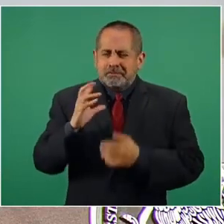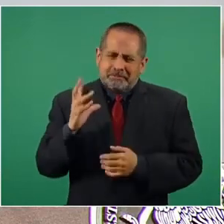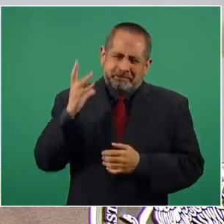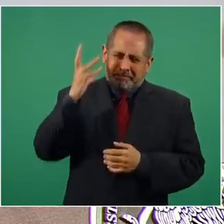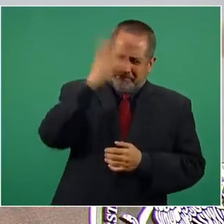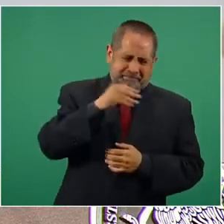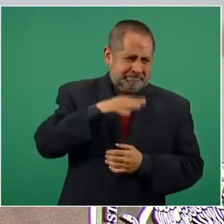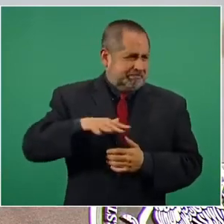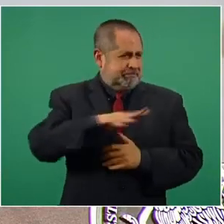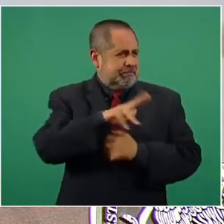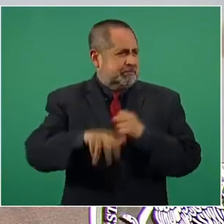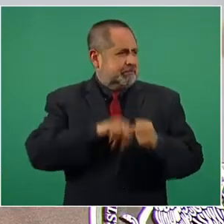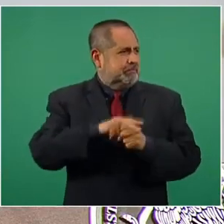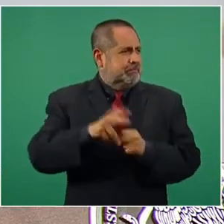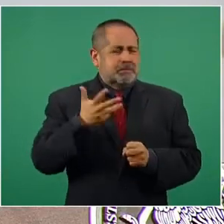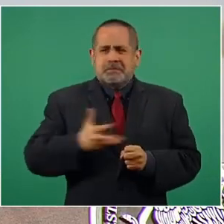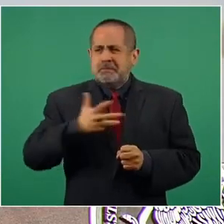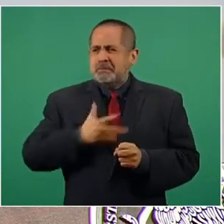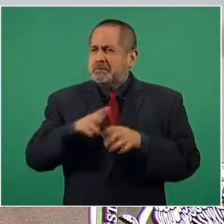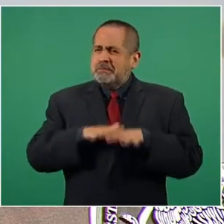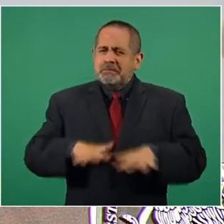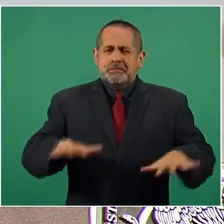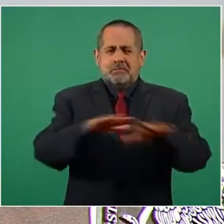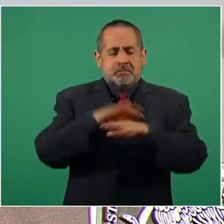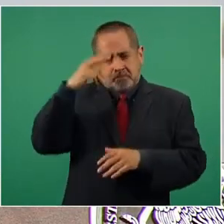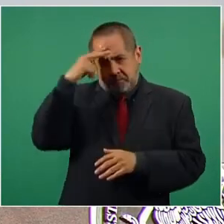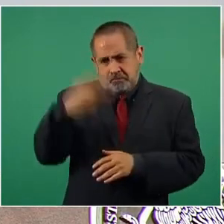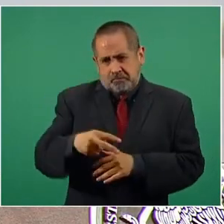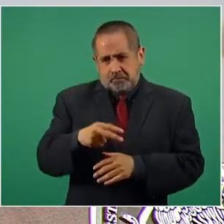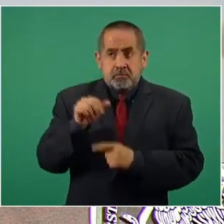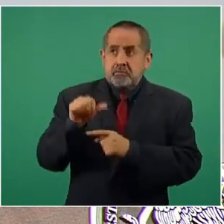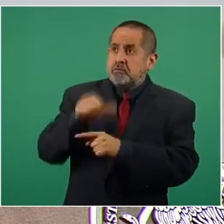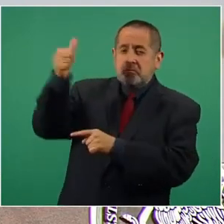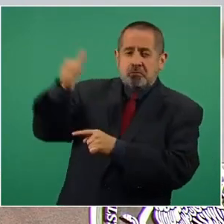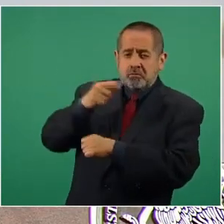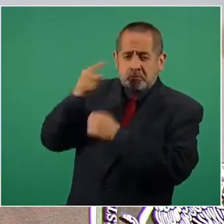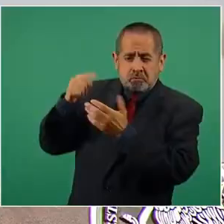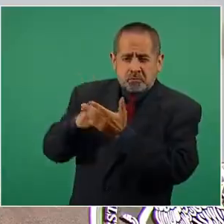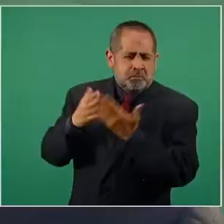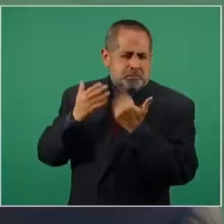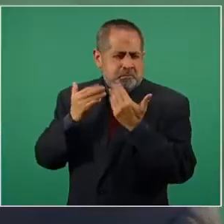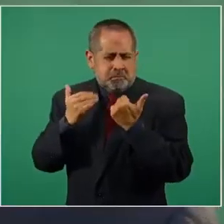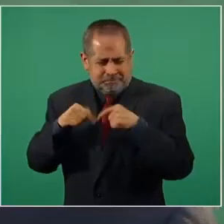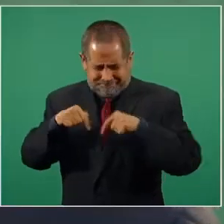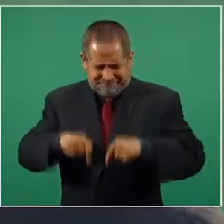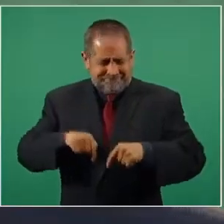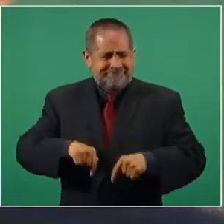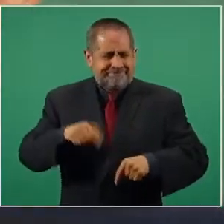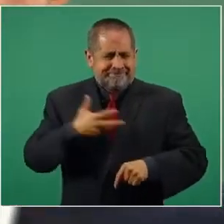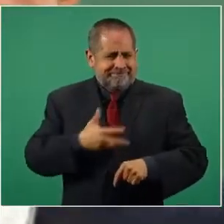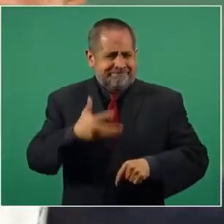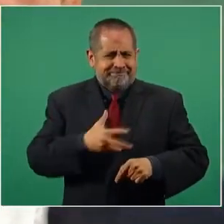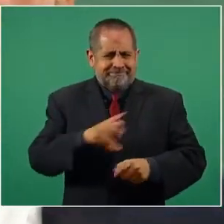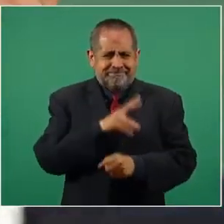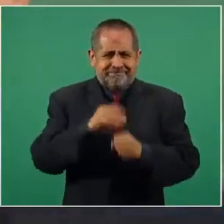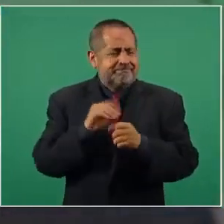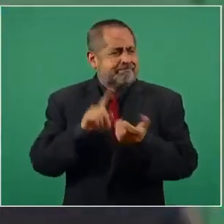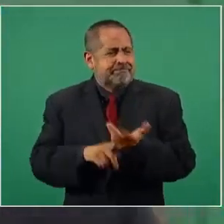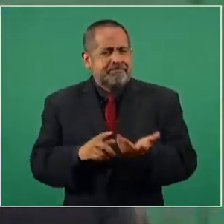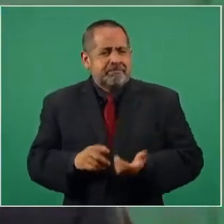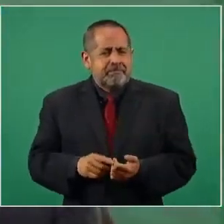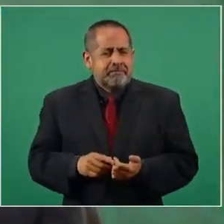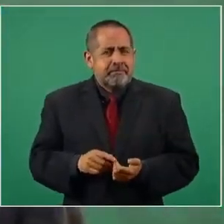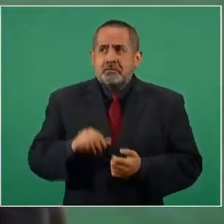bellezas naturales de México en otras partes. No hay